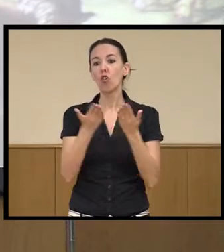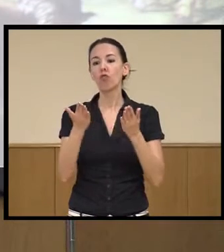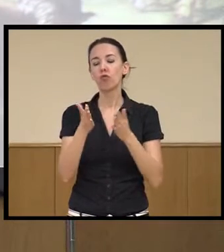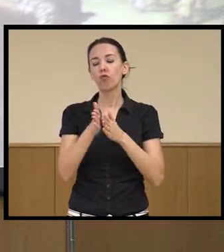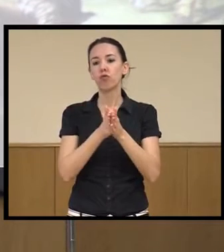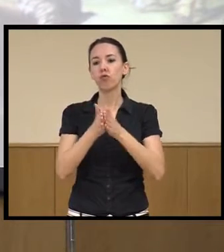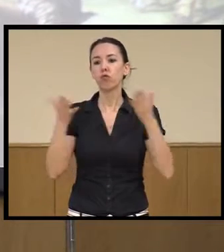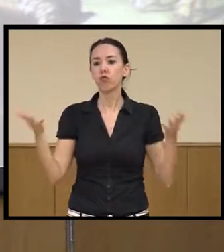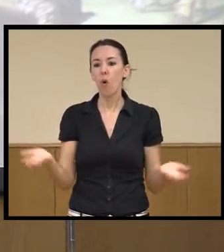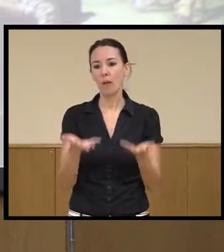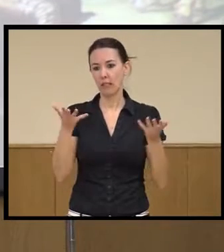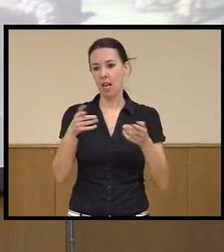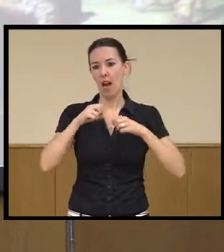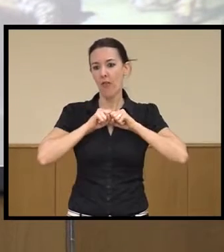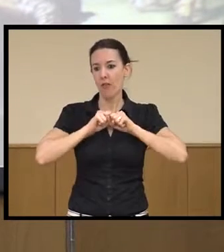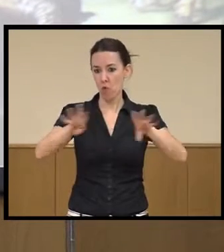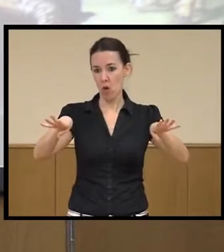de este tipo